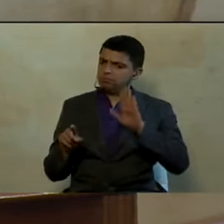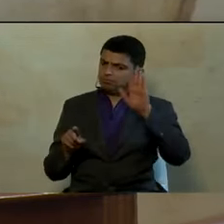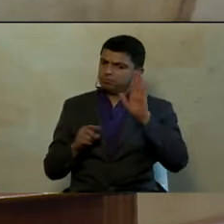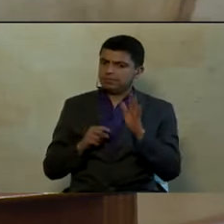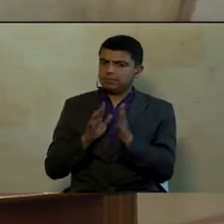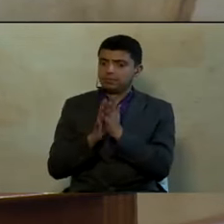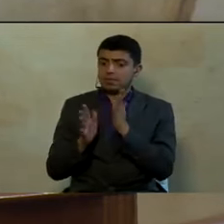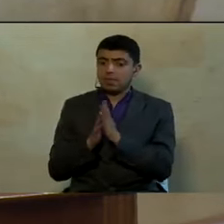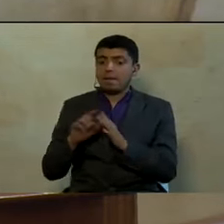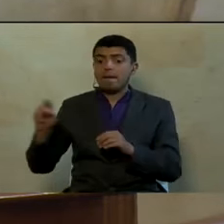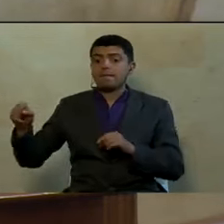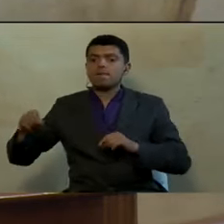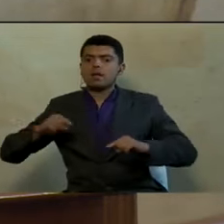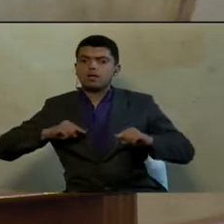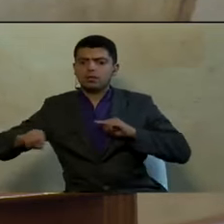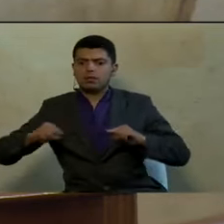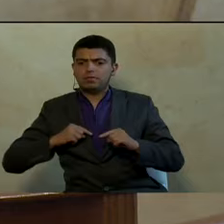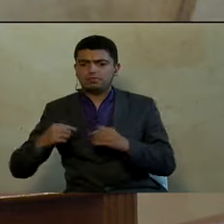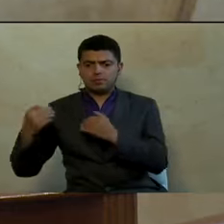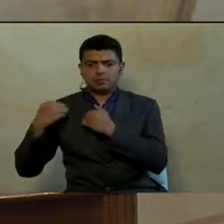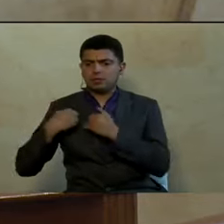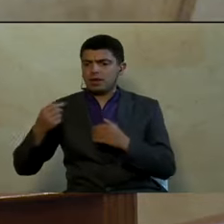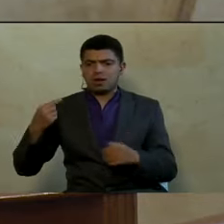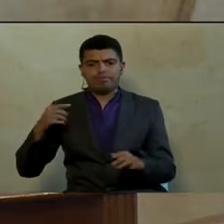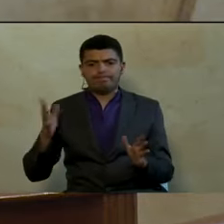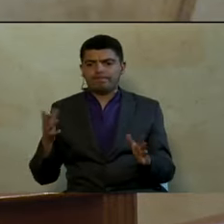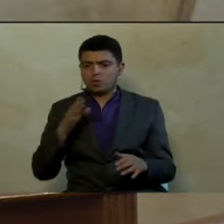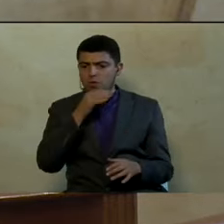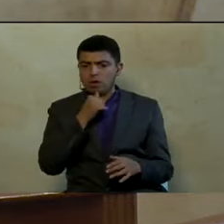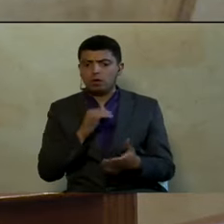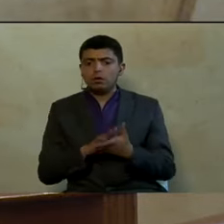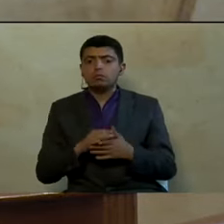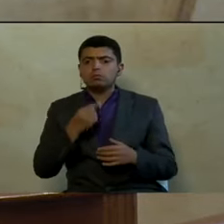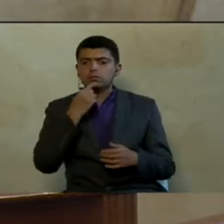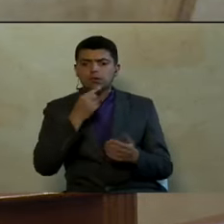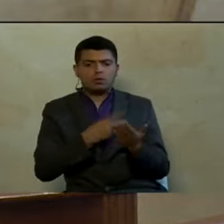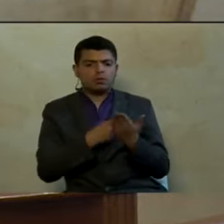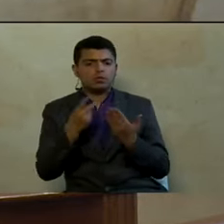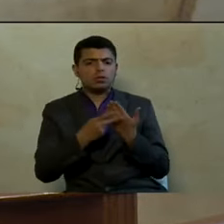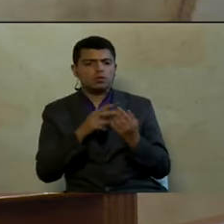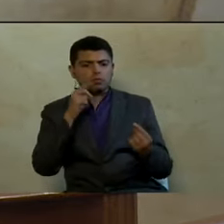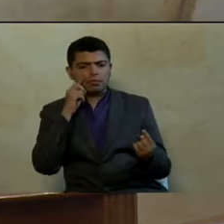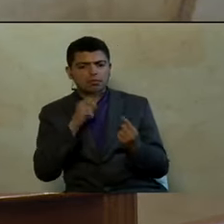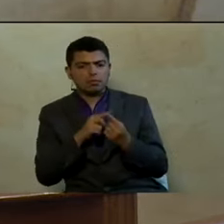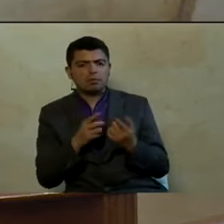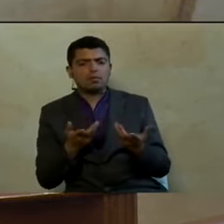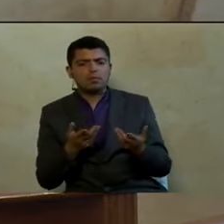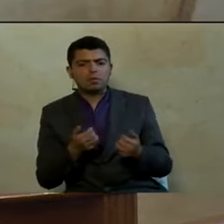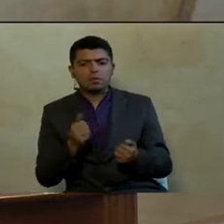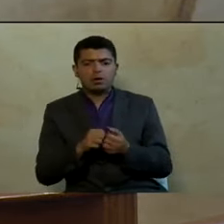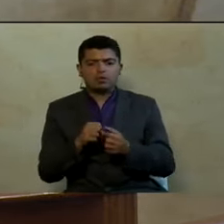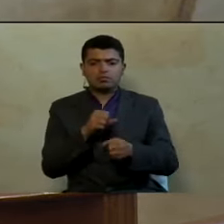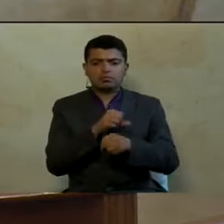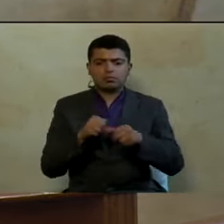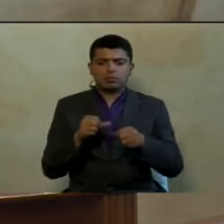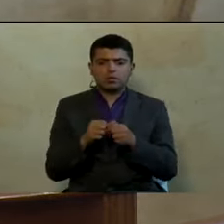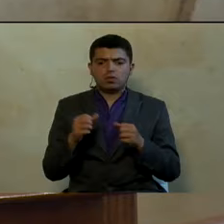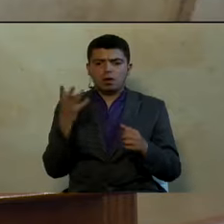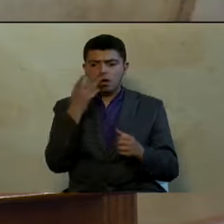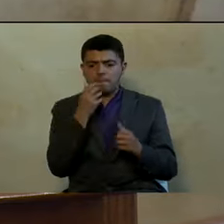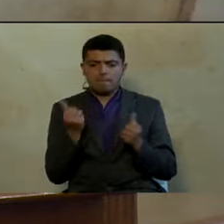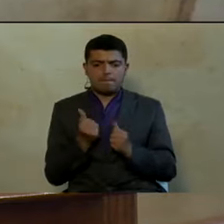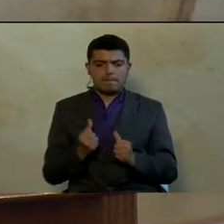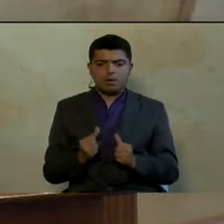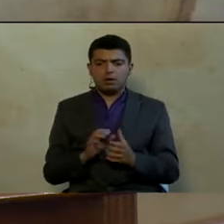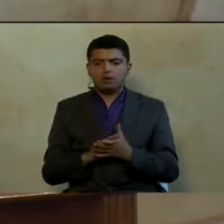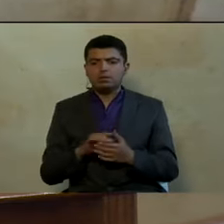manera irresponsable decía que este proyecto lo que protende es Evitar que las cirugías plásticas sigan